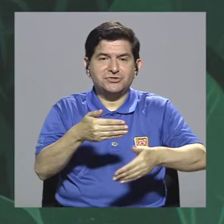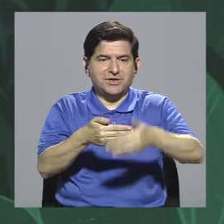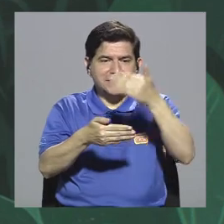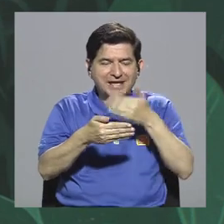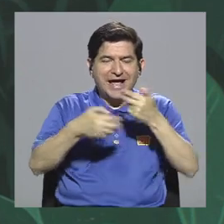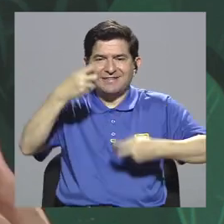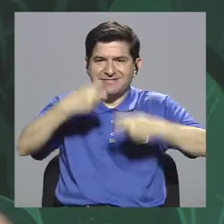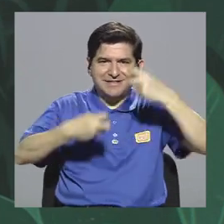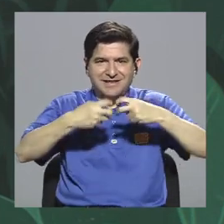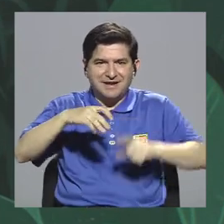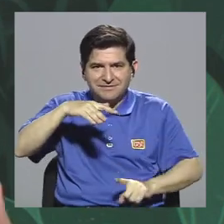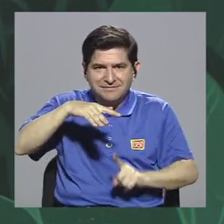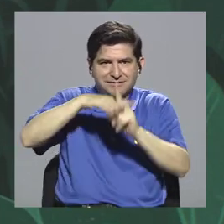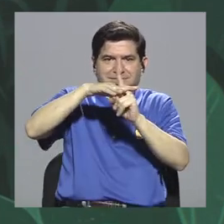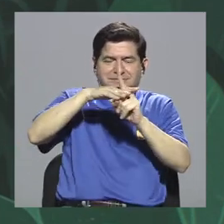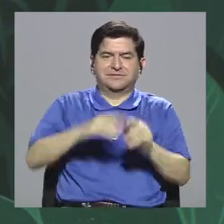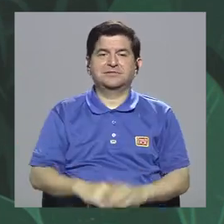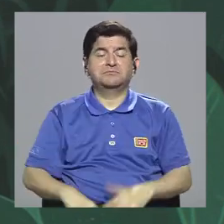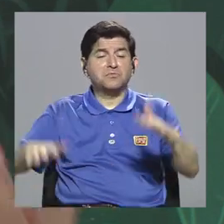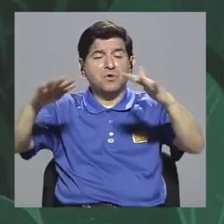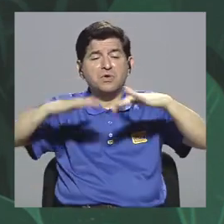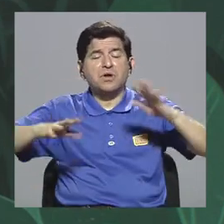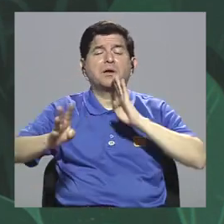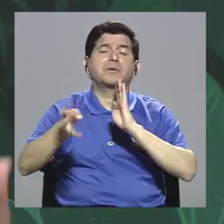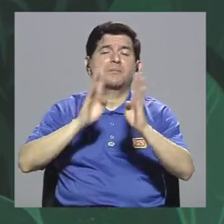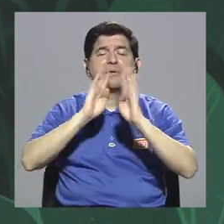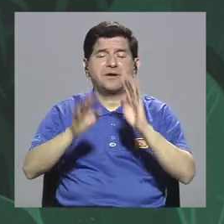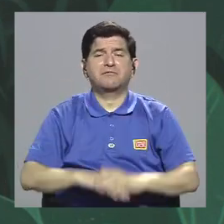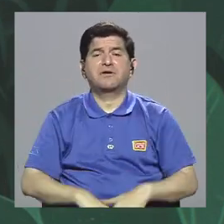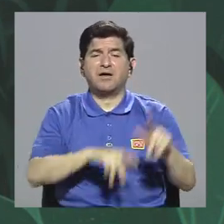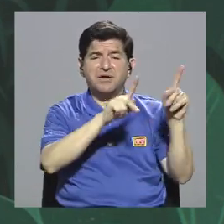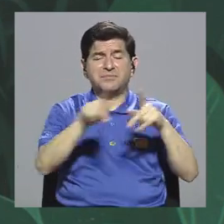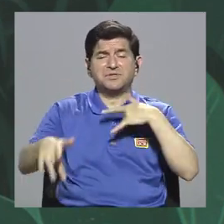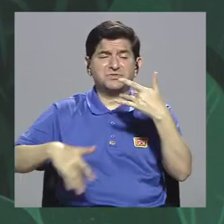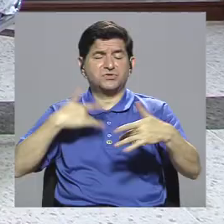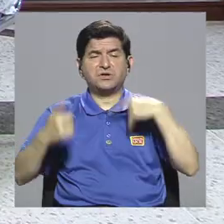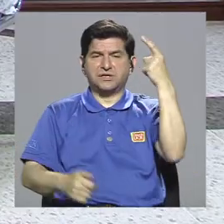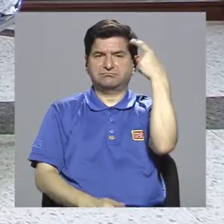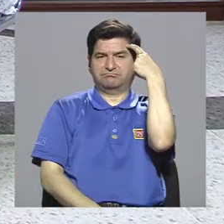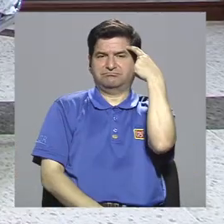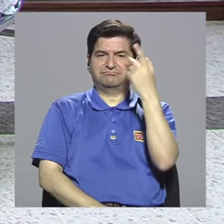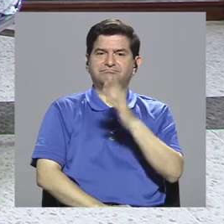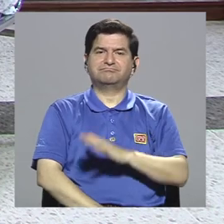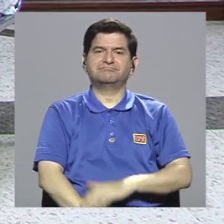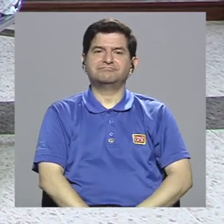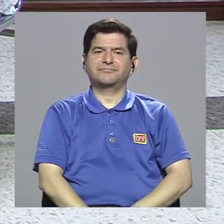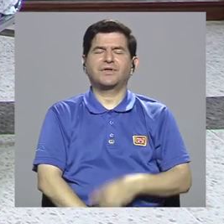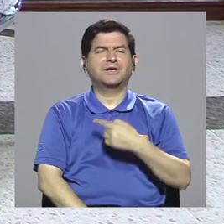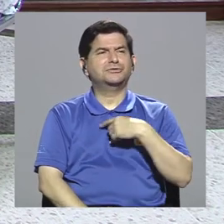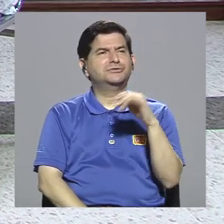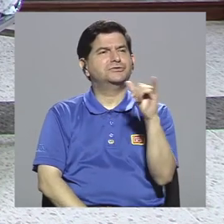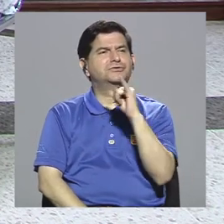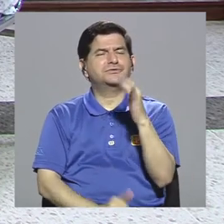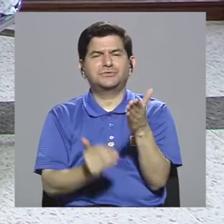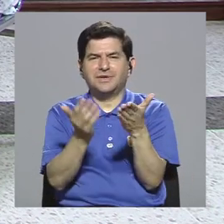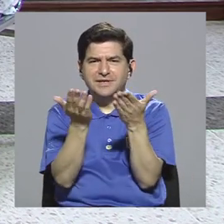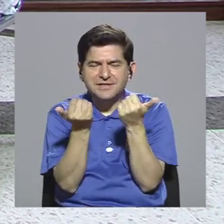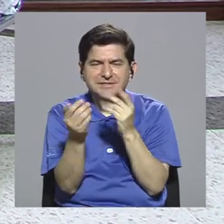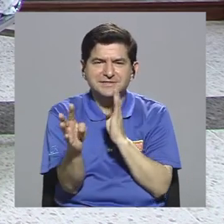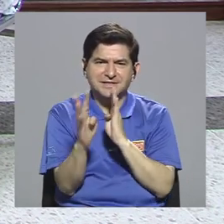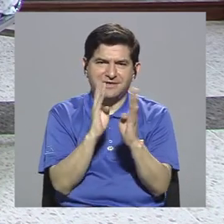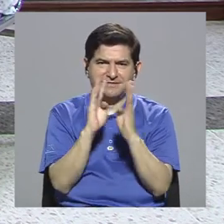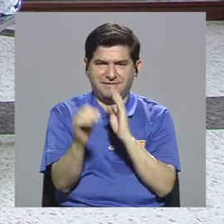¿verdad? Porque se abren espacios para conversar sobre lo que las personas sienten y piensan. Quería también que pudiéramos hablar un poco